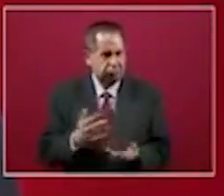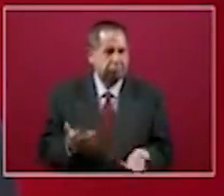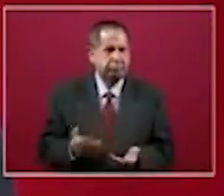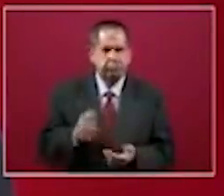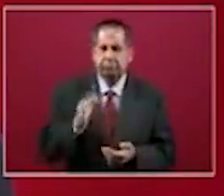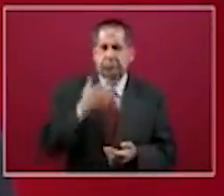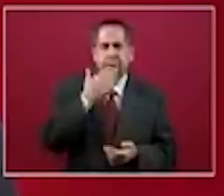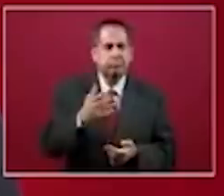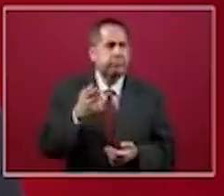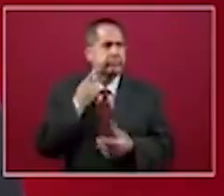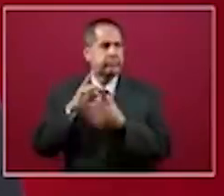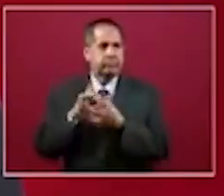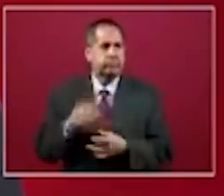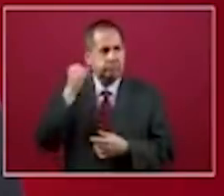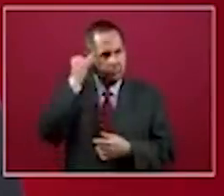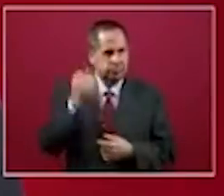esta polémica,